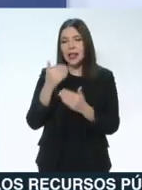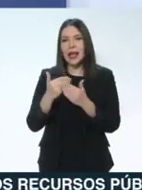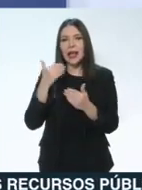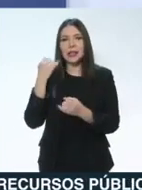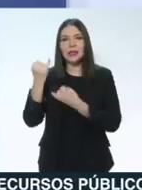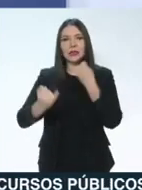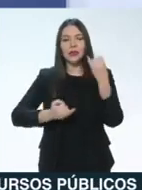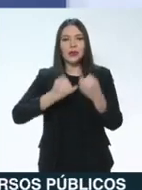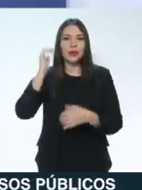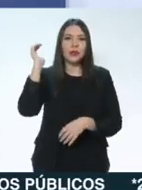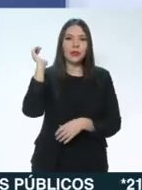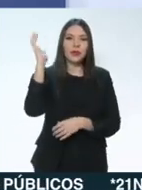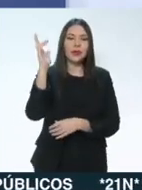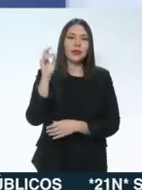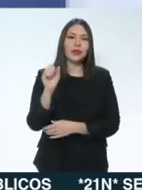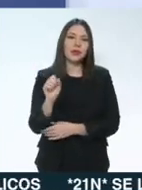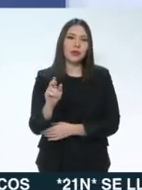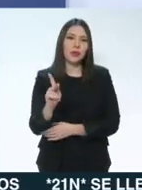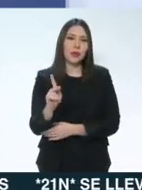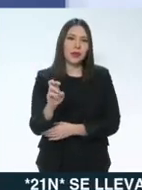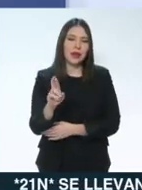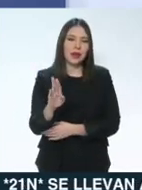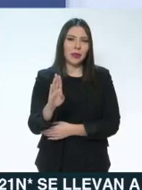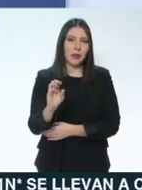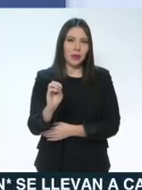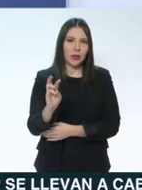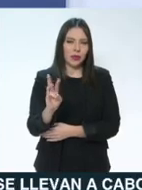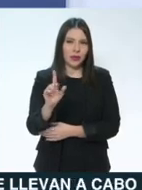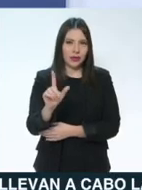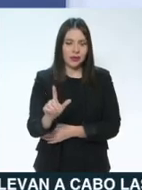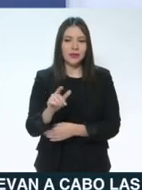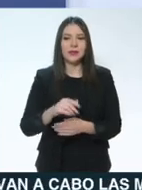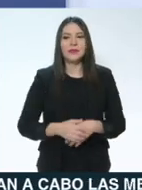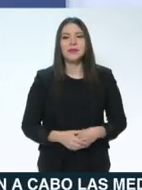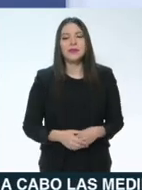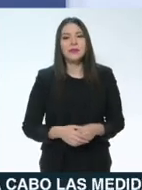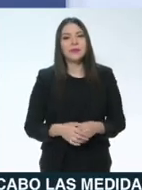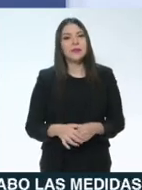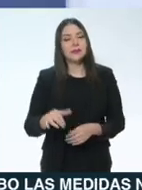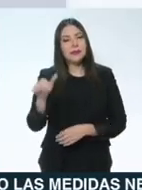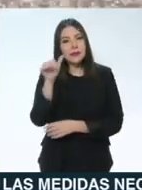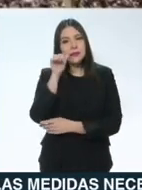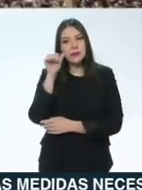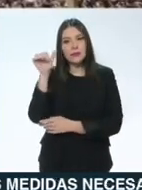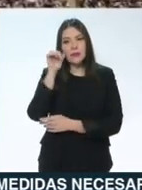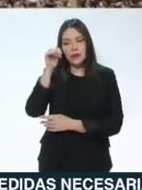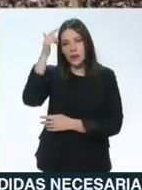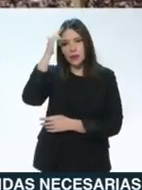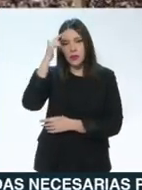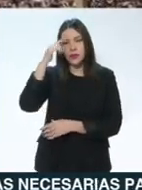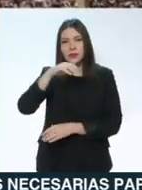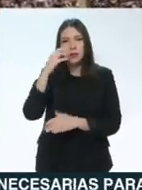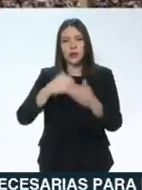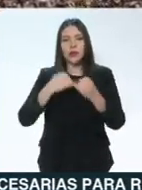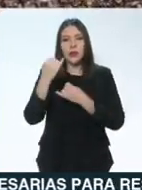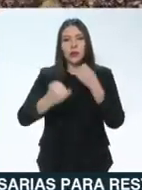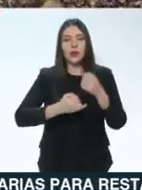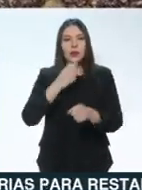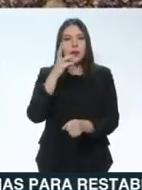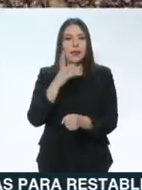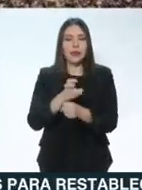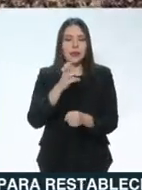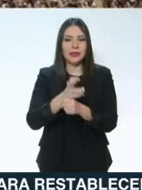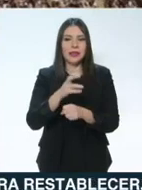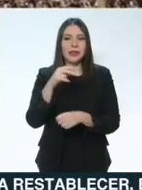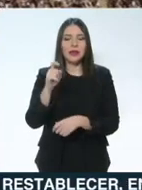forma para disfrutar este gran partido. Y bueno, anoche concluyó la jornada 3 de la Copa MX, donde